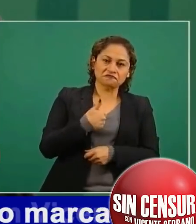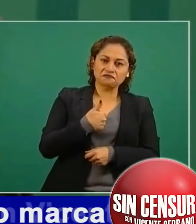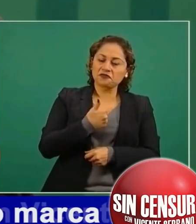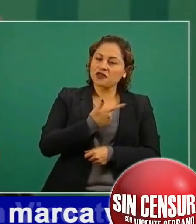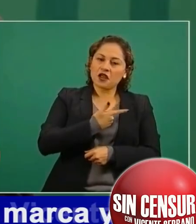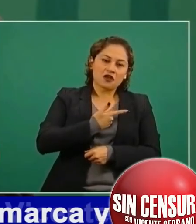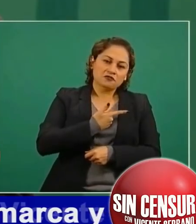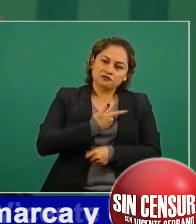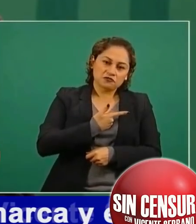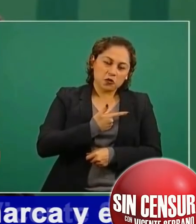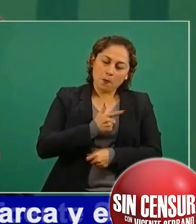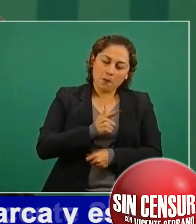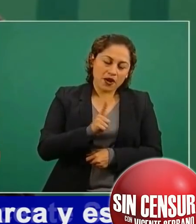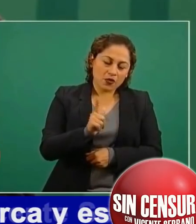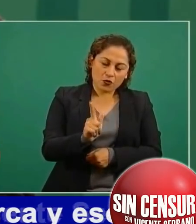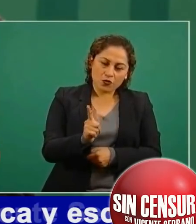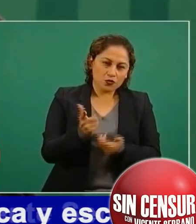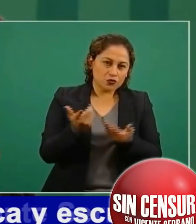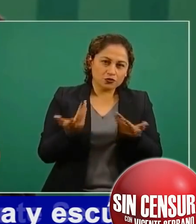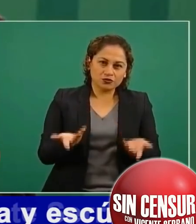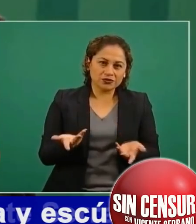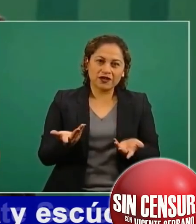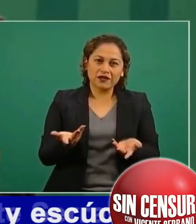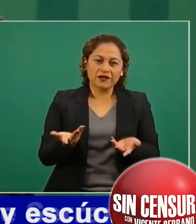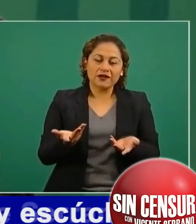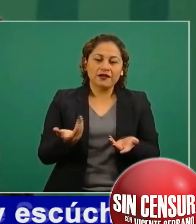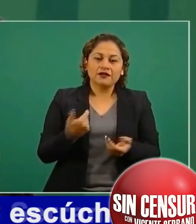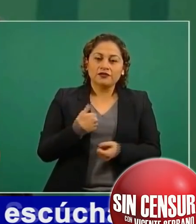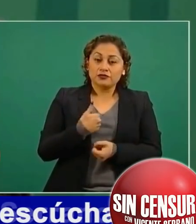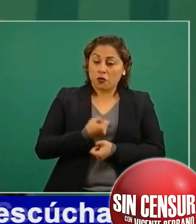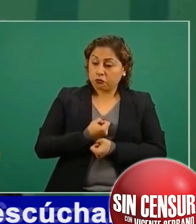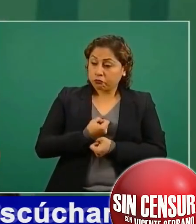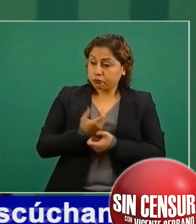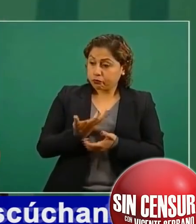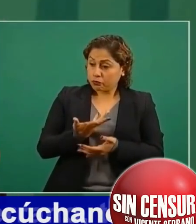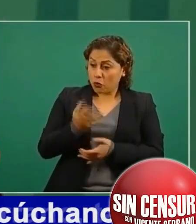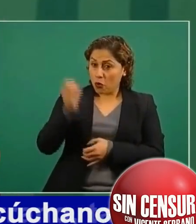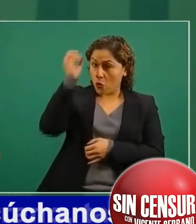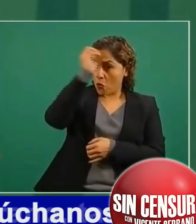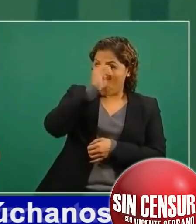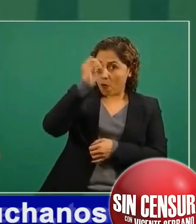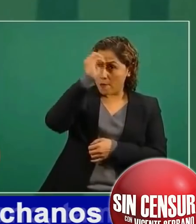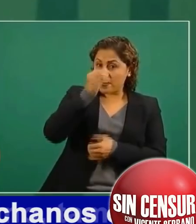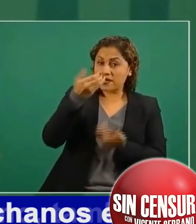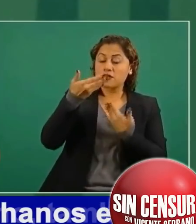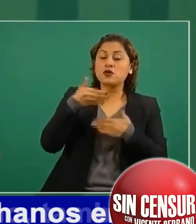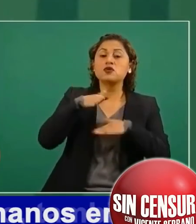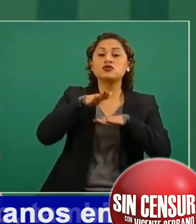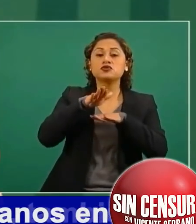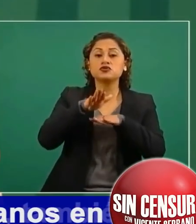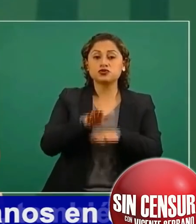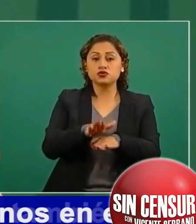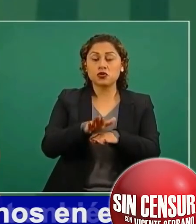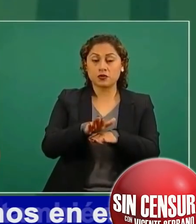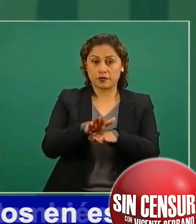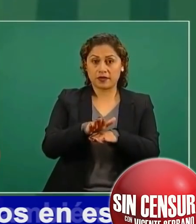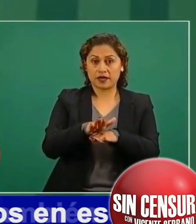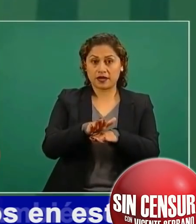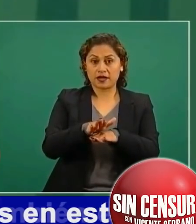en hacer pues ningún comentario sobre las características